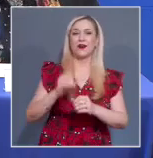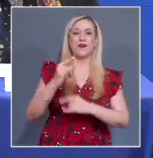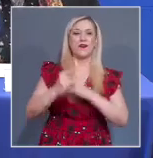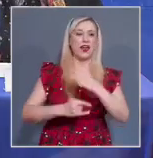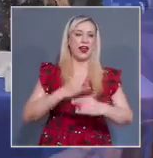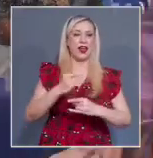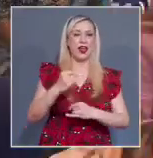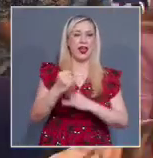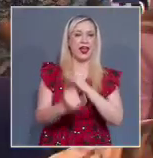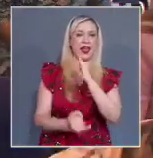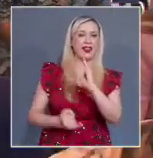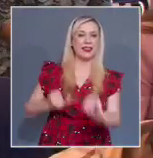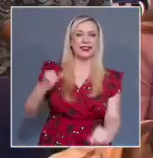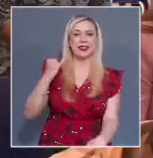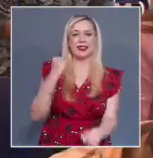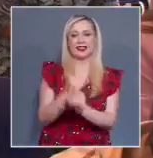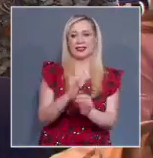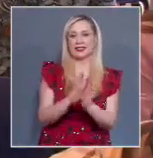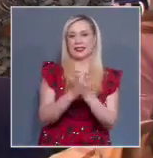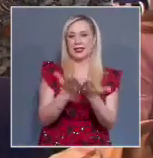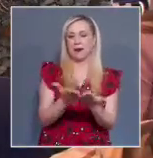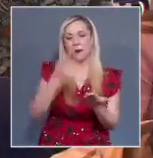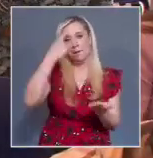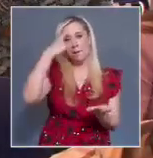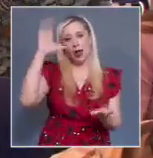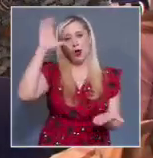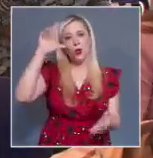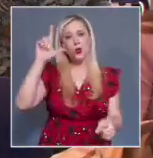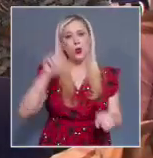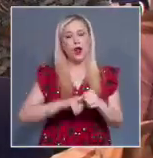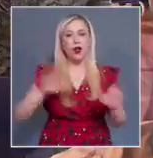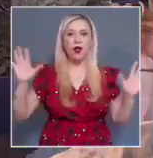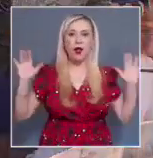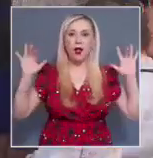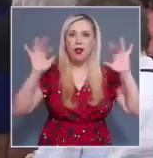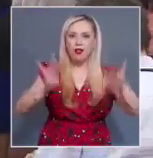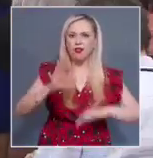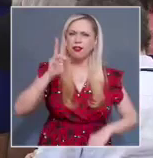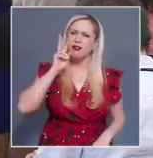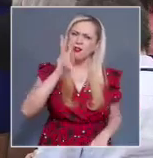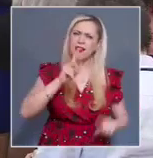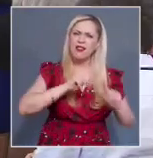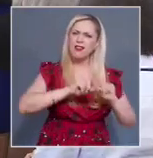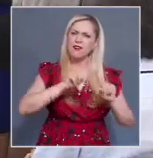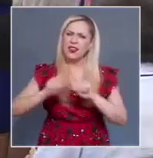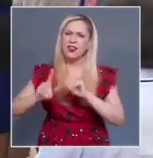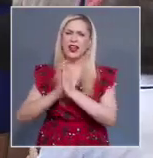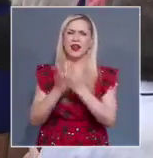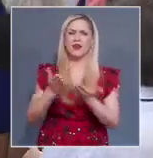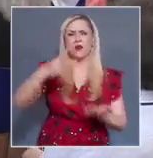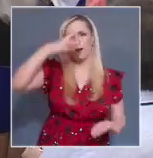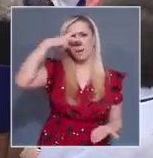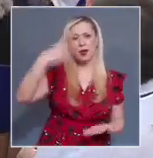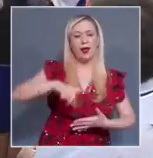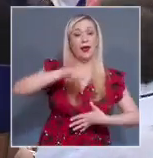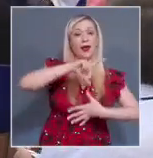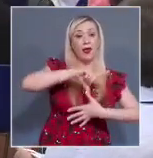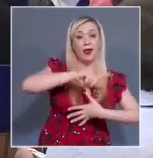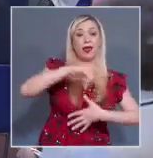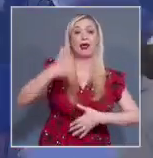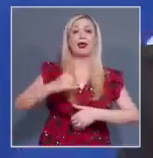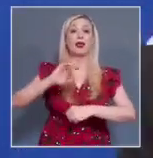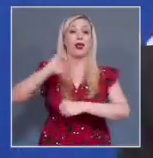abrir una ventana cultural para que el público pueda apreciar la diversidad literaria de México, América Latina y la Unión